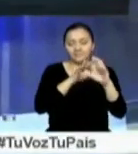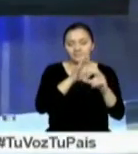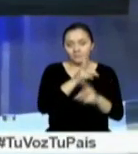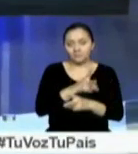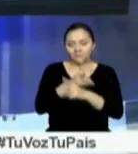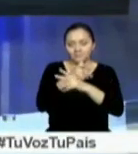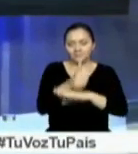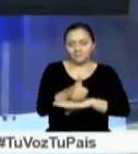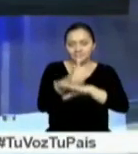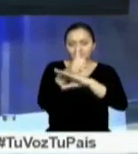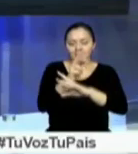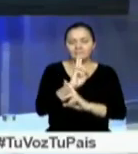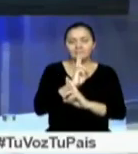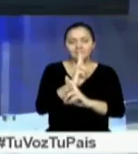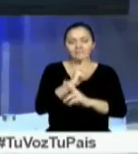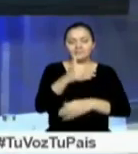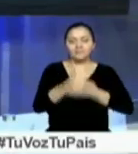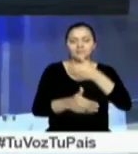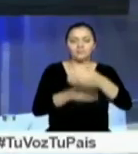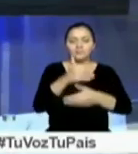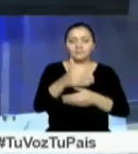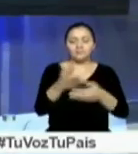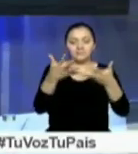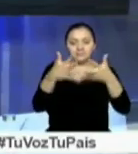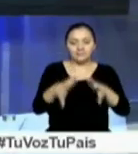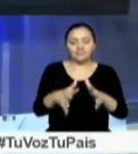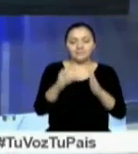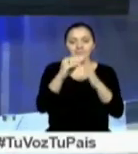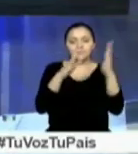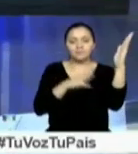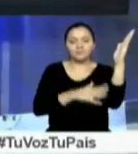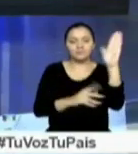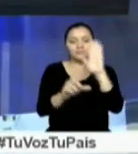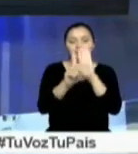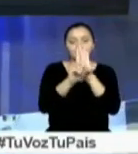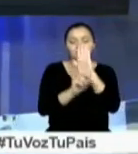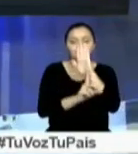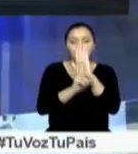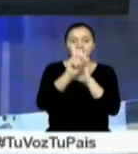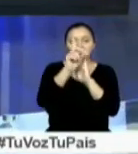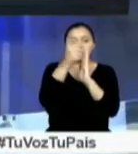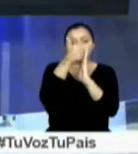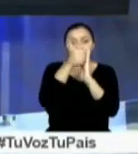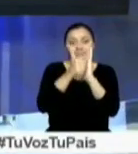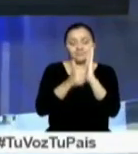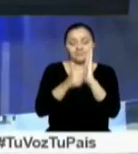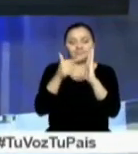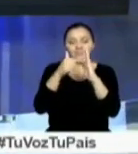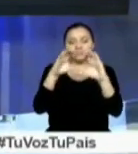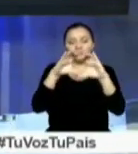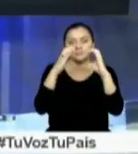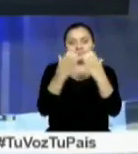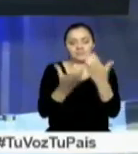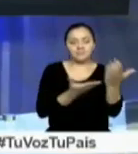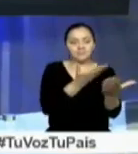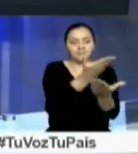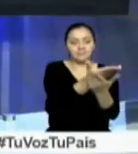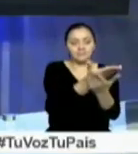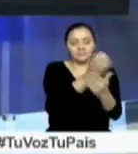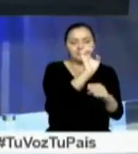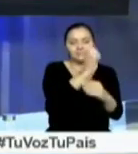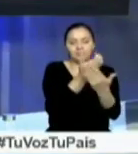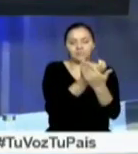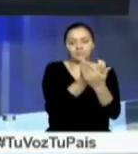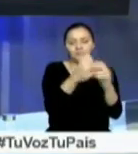entregó los resultados del proceso de socialización del proyecto de ley de desarrollo artesanal a la comisión de desarrollo económico de la